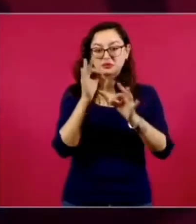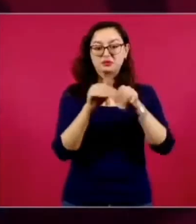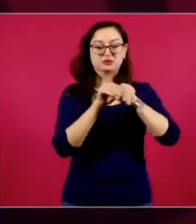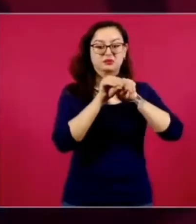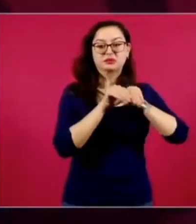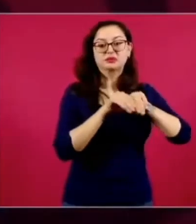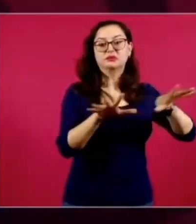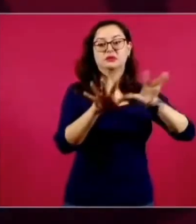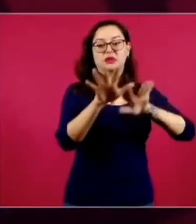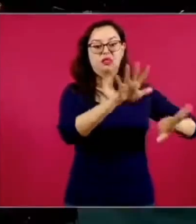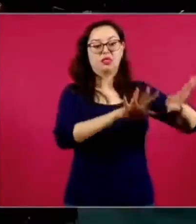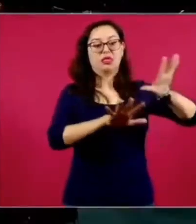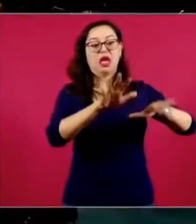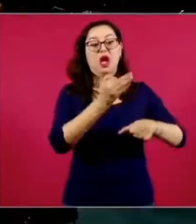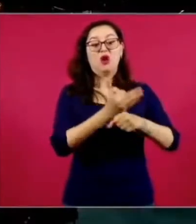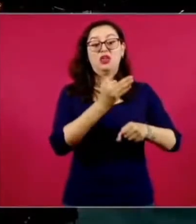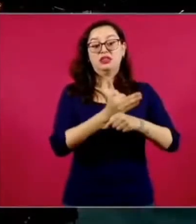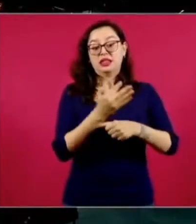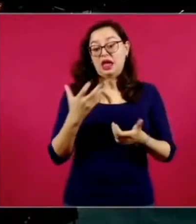quieren ganar votos